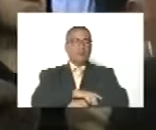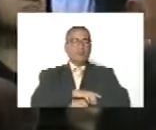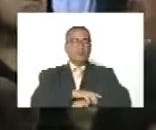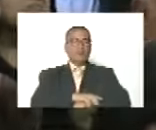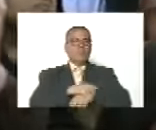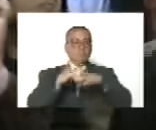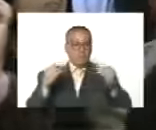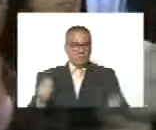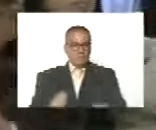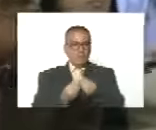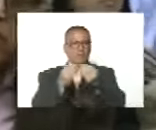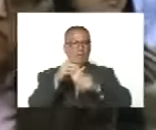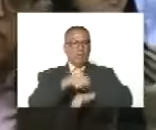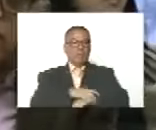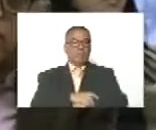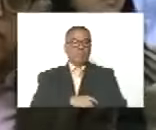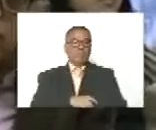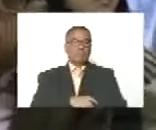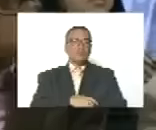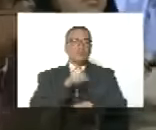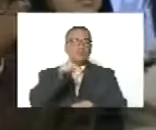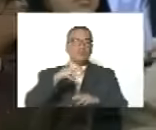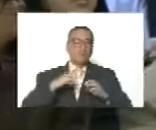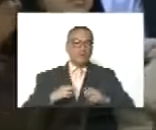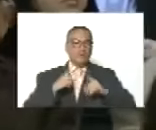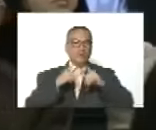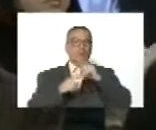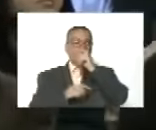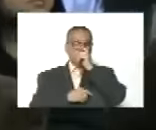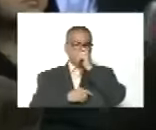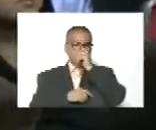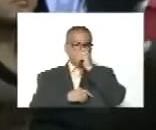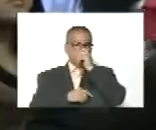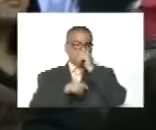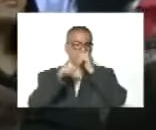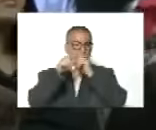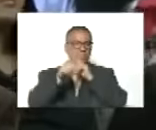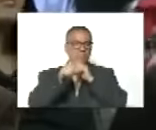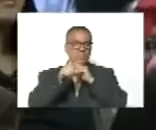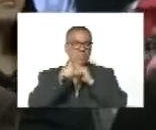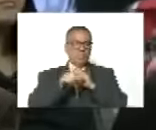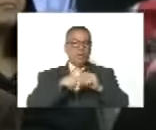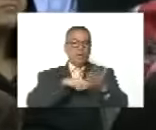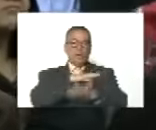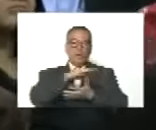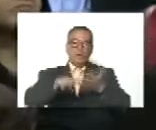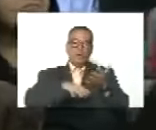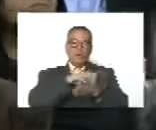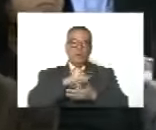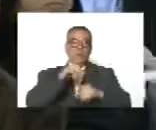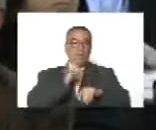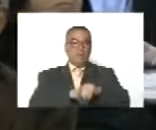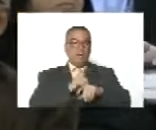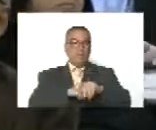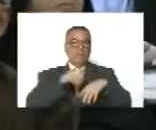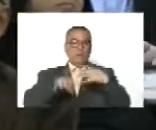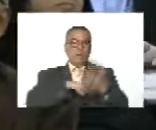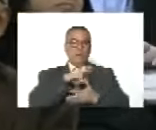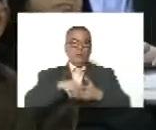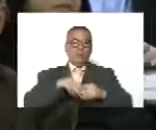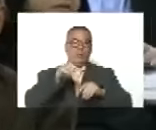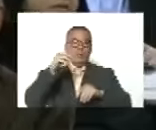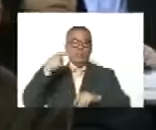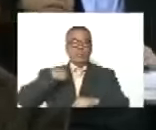y acompañamos en este instante de crisis, tiempos de crisis que vive